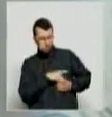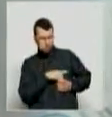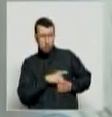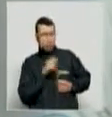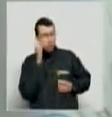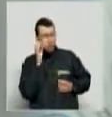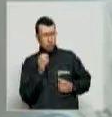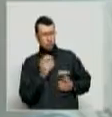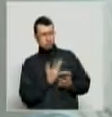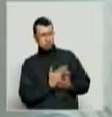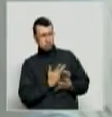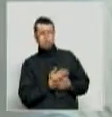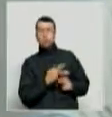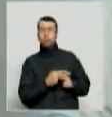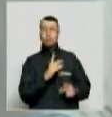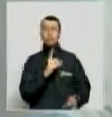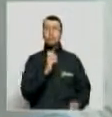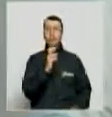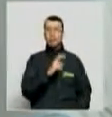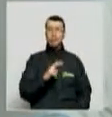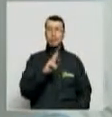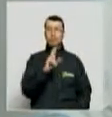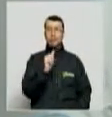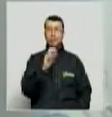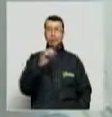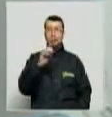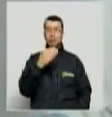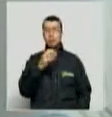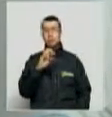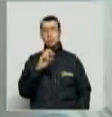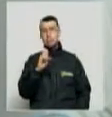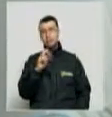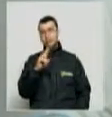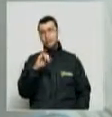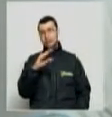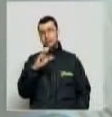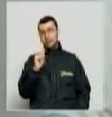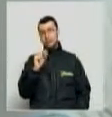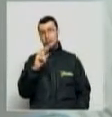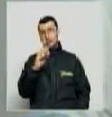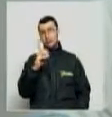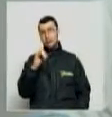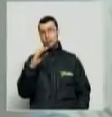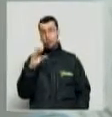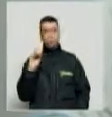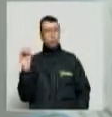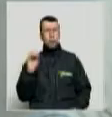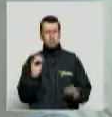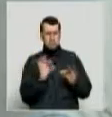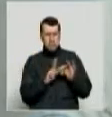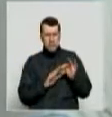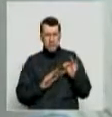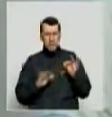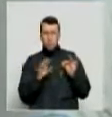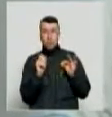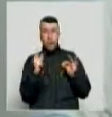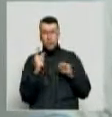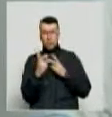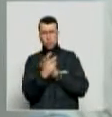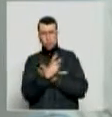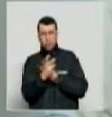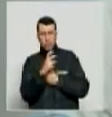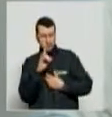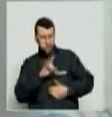pues derrame pericárdico, o inflamaciones cardíacas que no siempre son infartos, sino inflamaciones a causa de virus, a causa de algunas toxinas